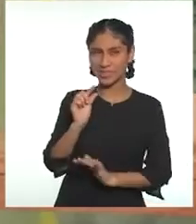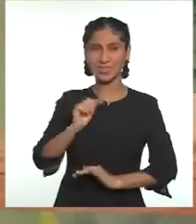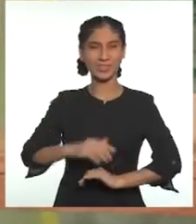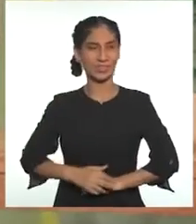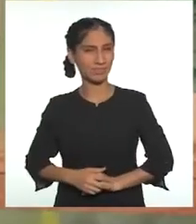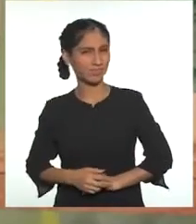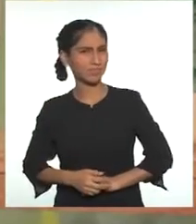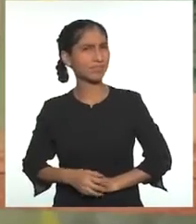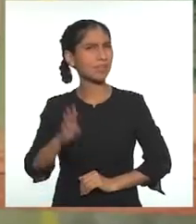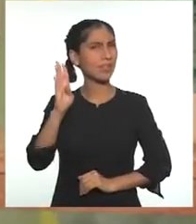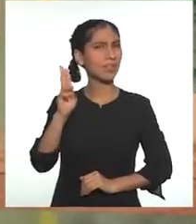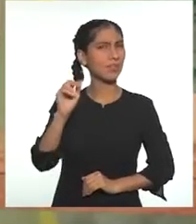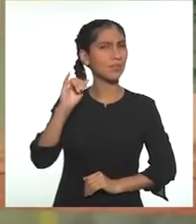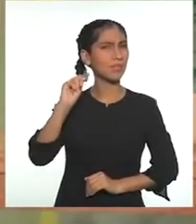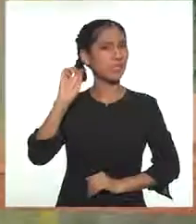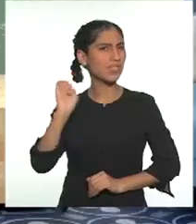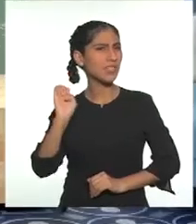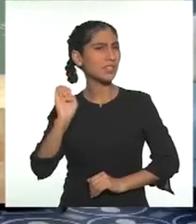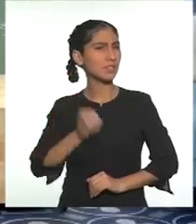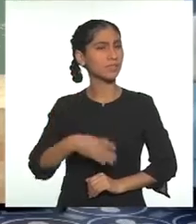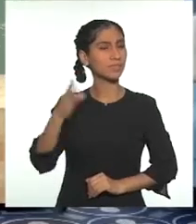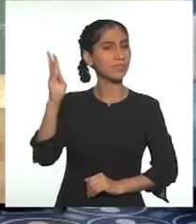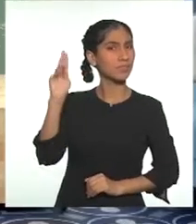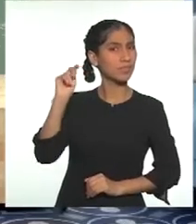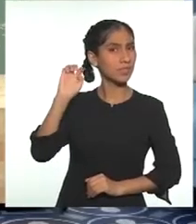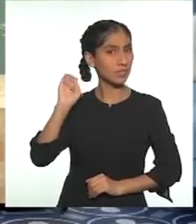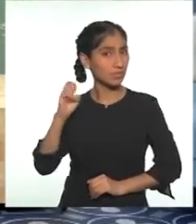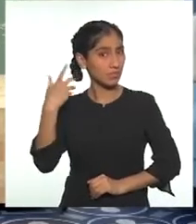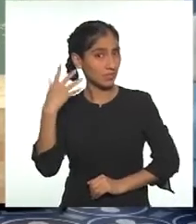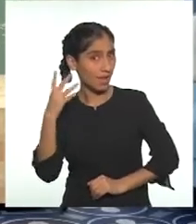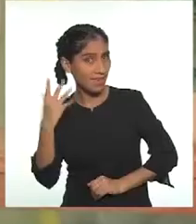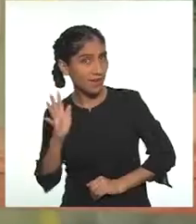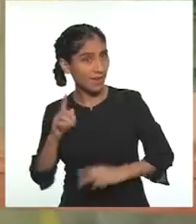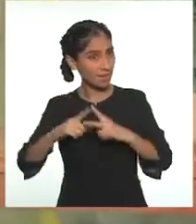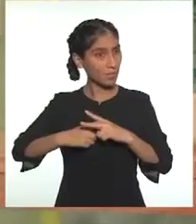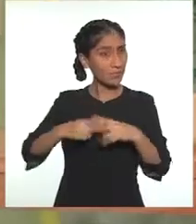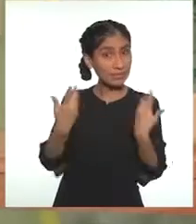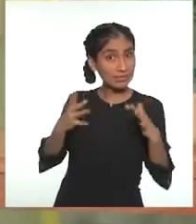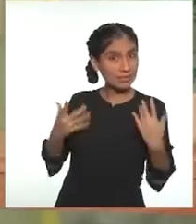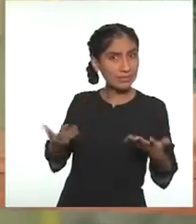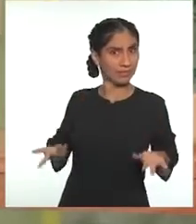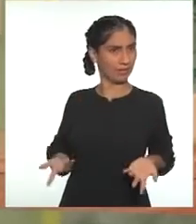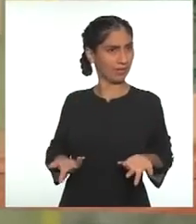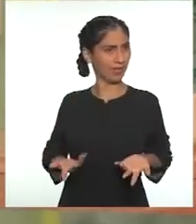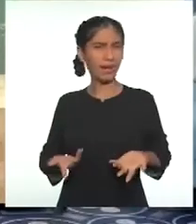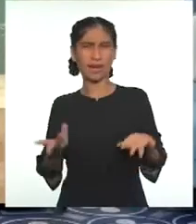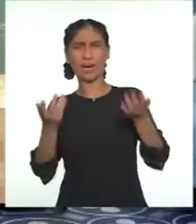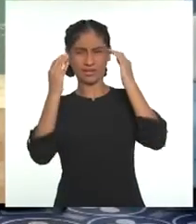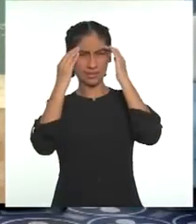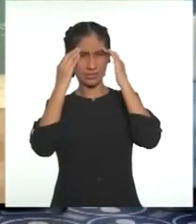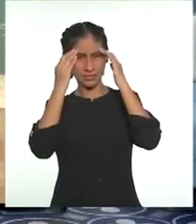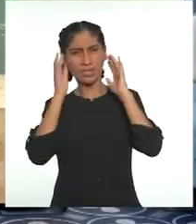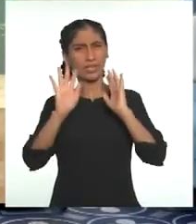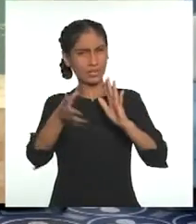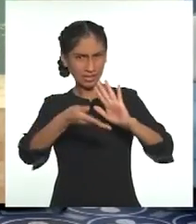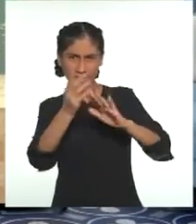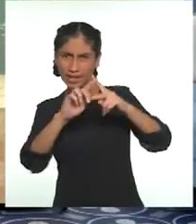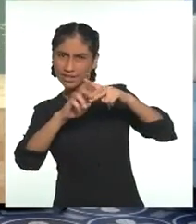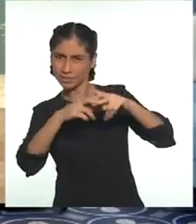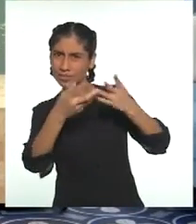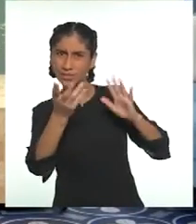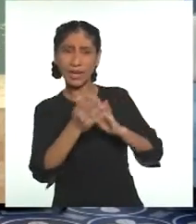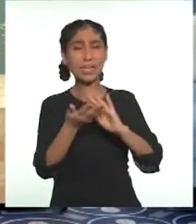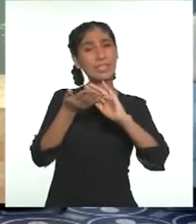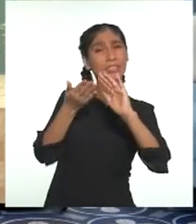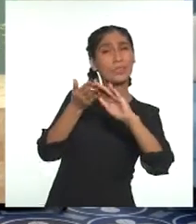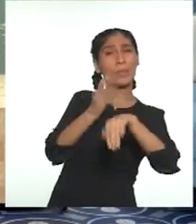Perdón, un ratito. Brigitte, ¿ya está lista? Tenemos que comenzar el programa. Avanza, porfa, ahorita